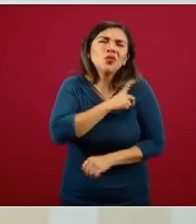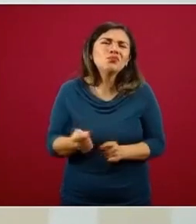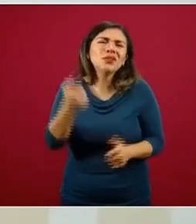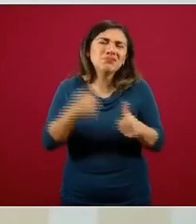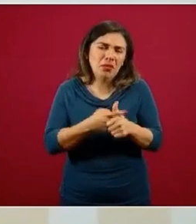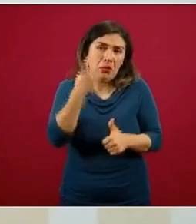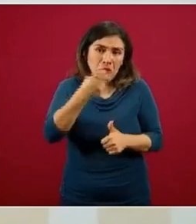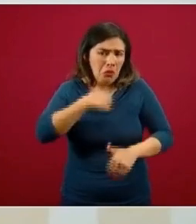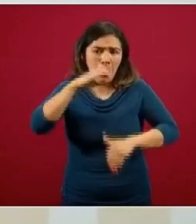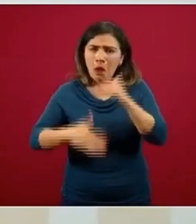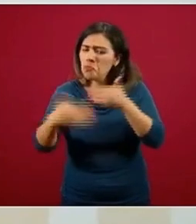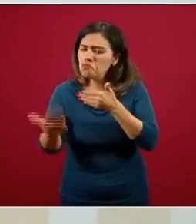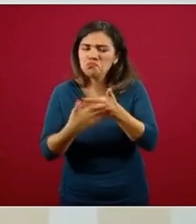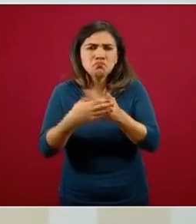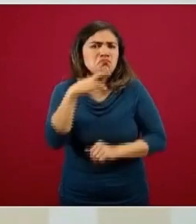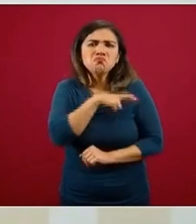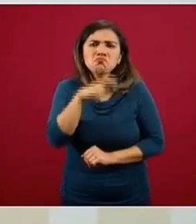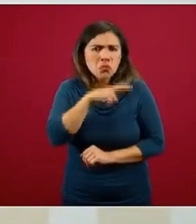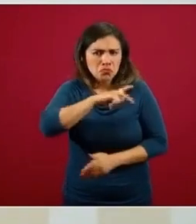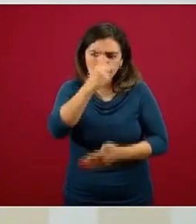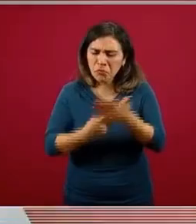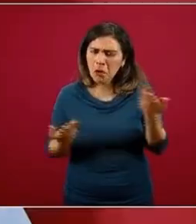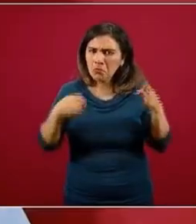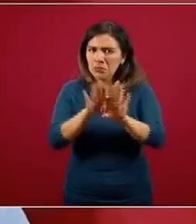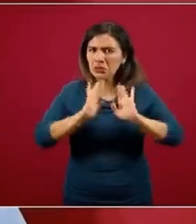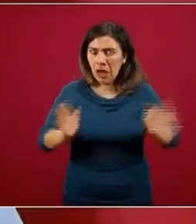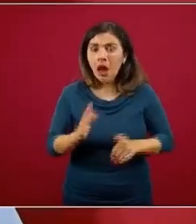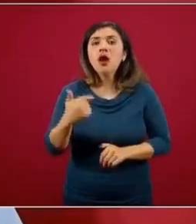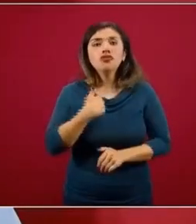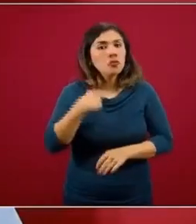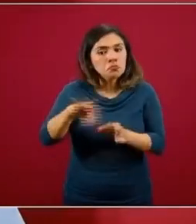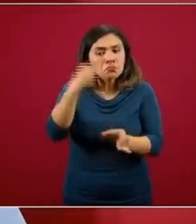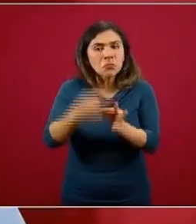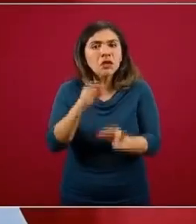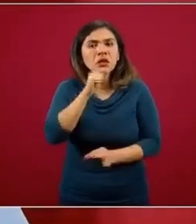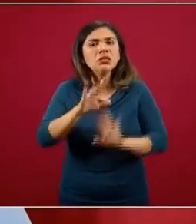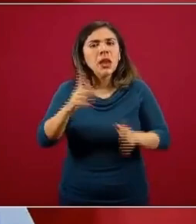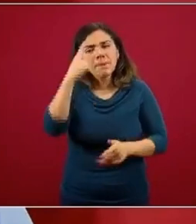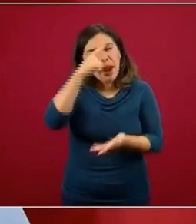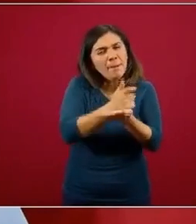Vamos a concluir ya muy pronto con este programa. Hemos